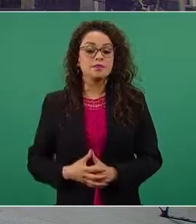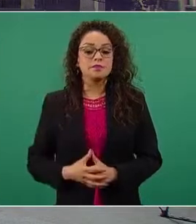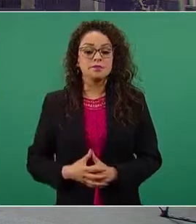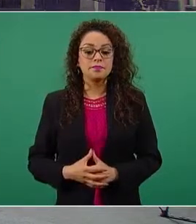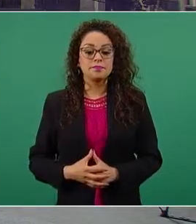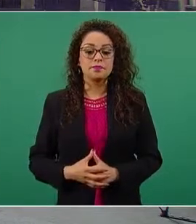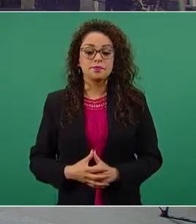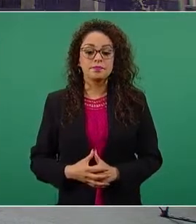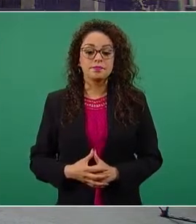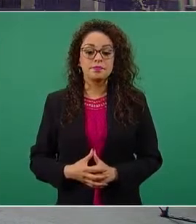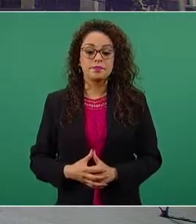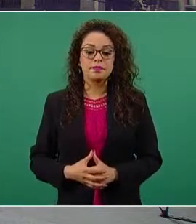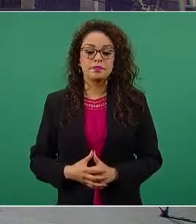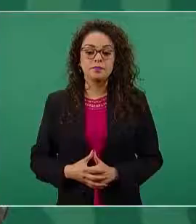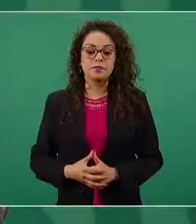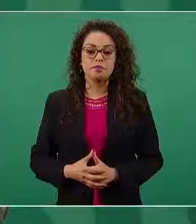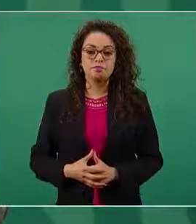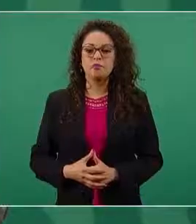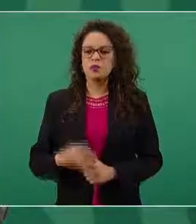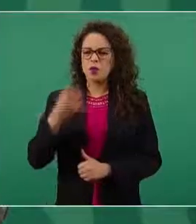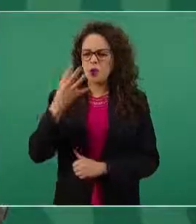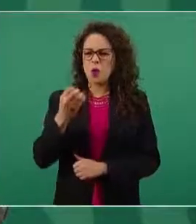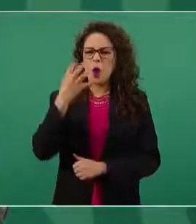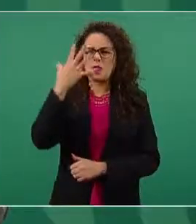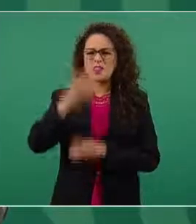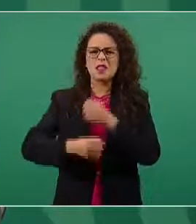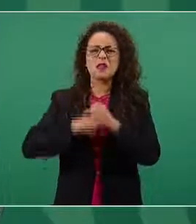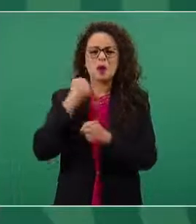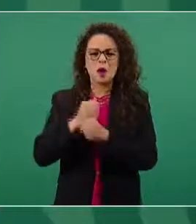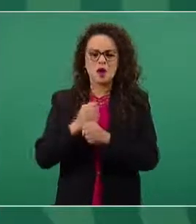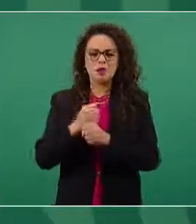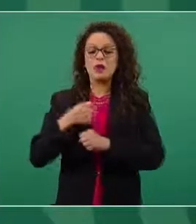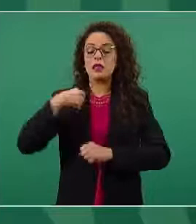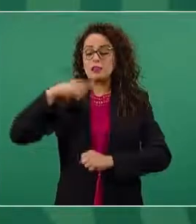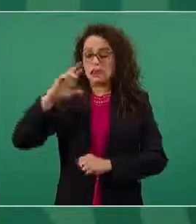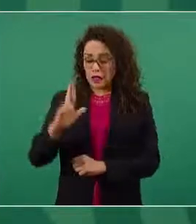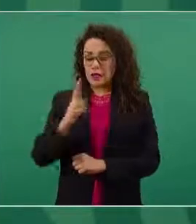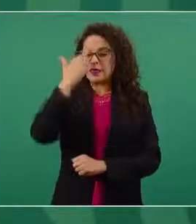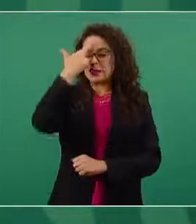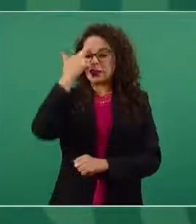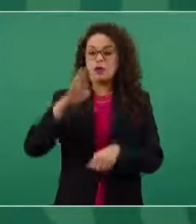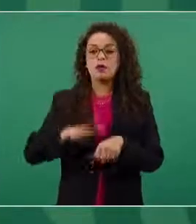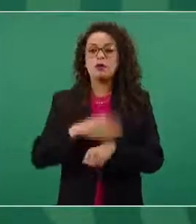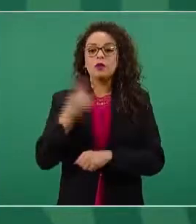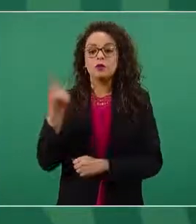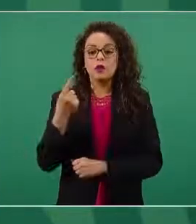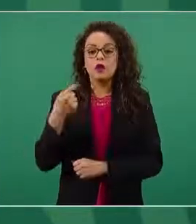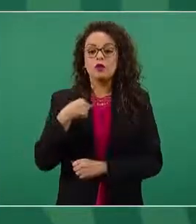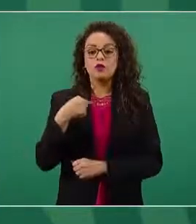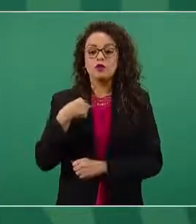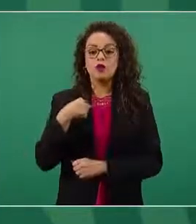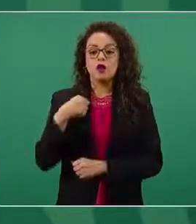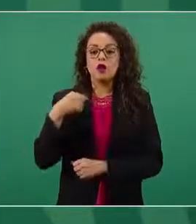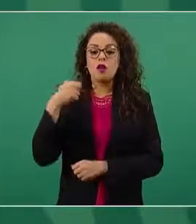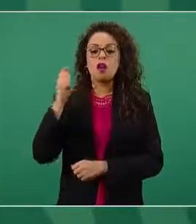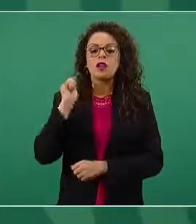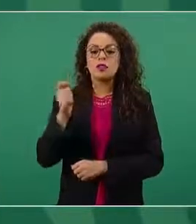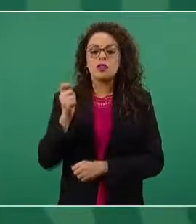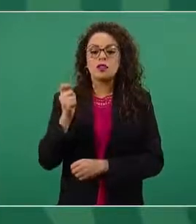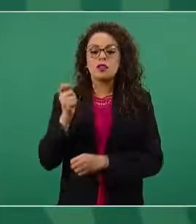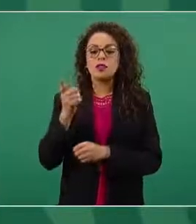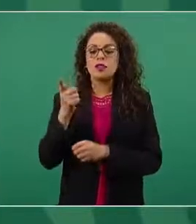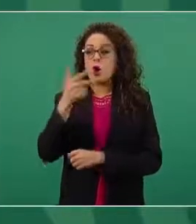Sí, como 4 o 5 años. Fue allá, eso sí me acuerdo muy bien porque me subí a una azotea del